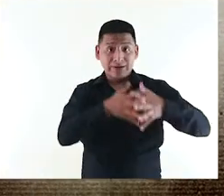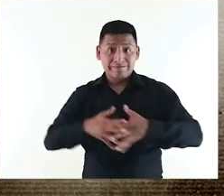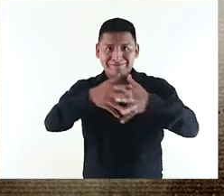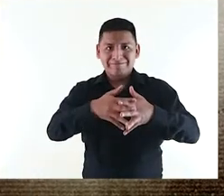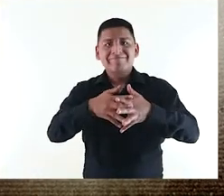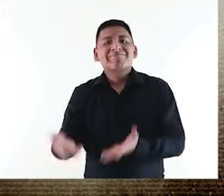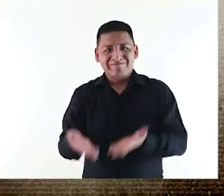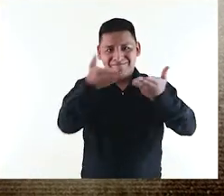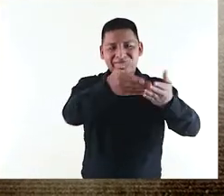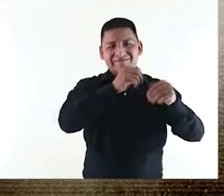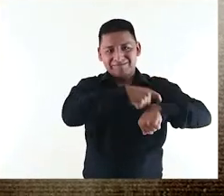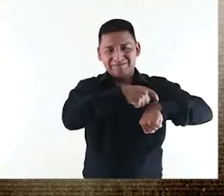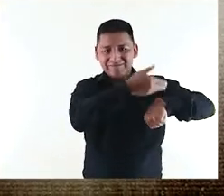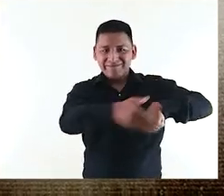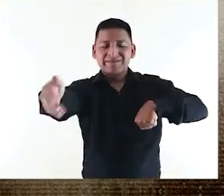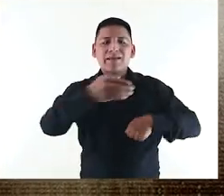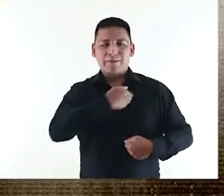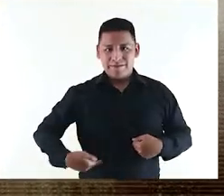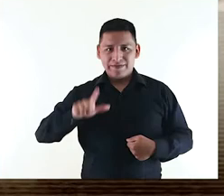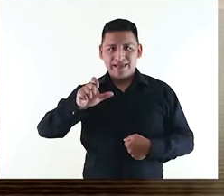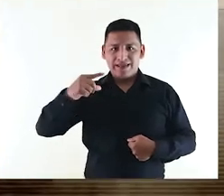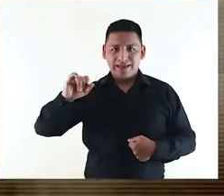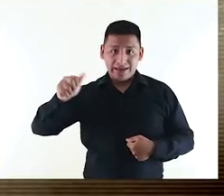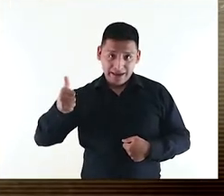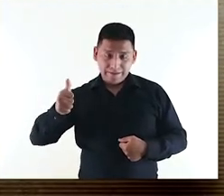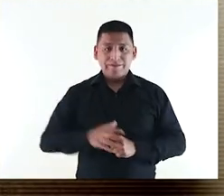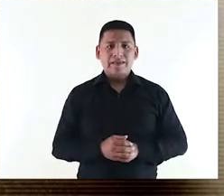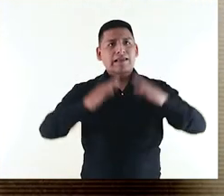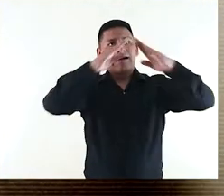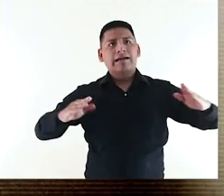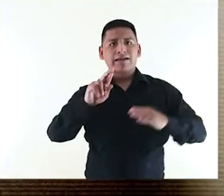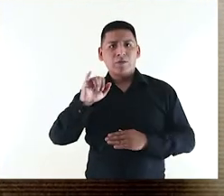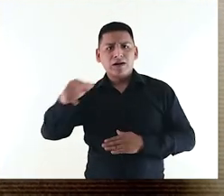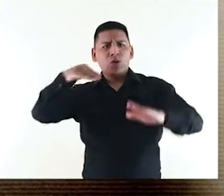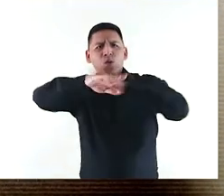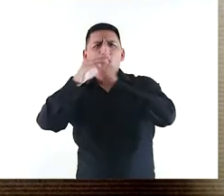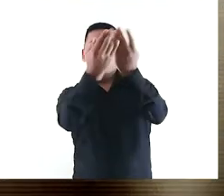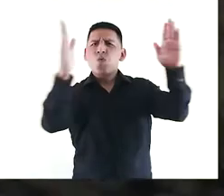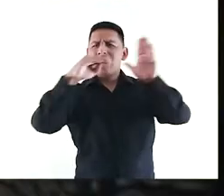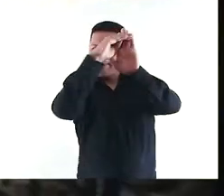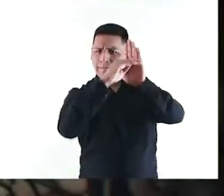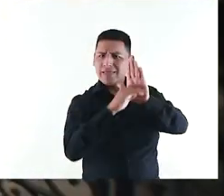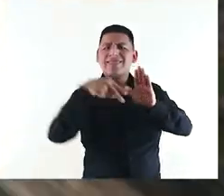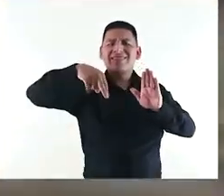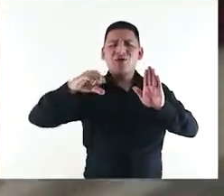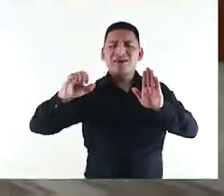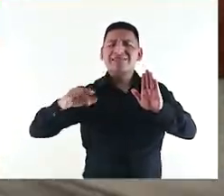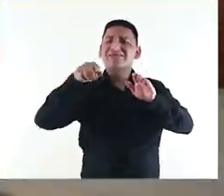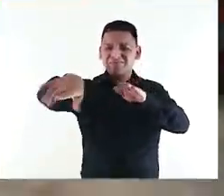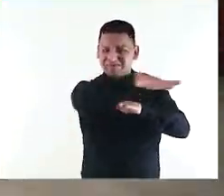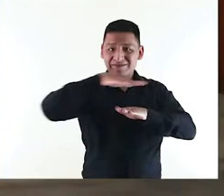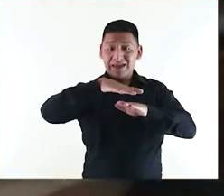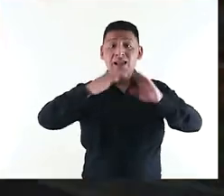y hasta la sede de la Embajada de los Estados Unidos durante la época del presidente Leguía. La Casa Republicana guarda los cánones